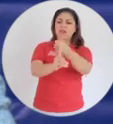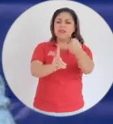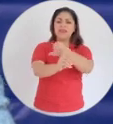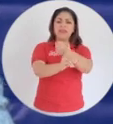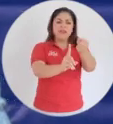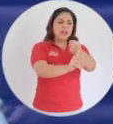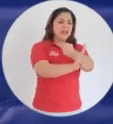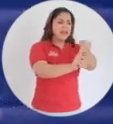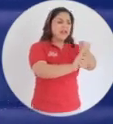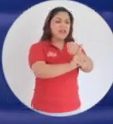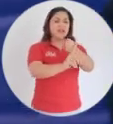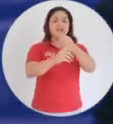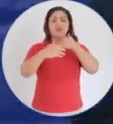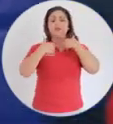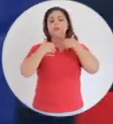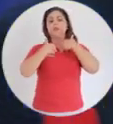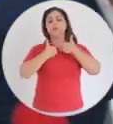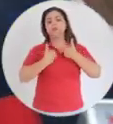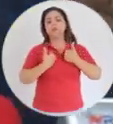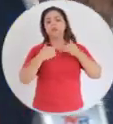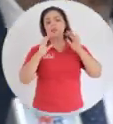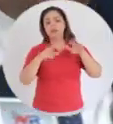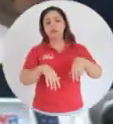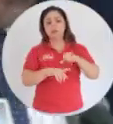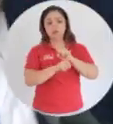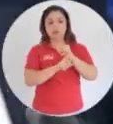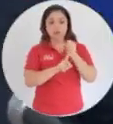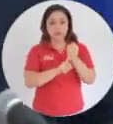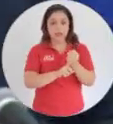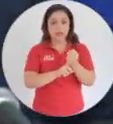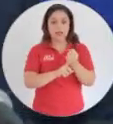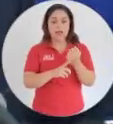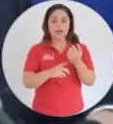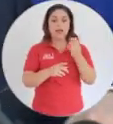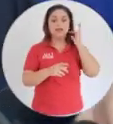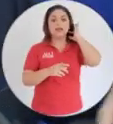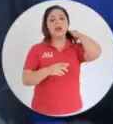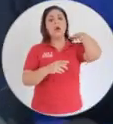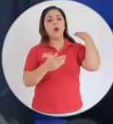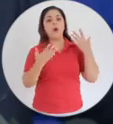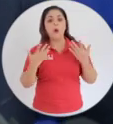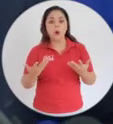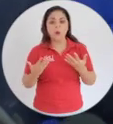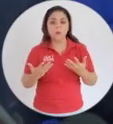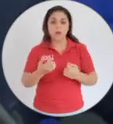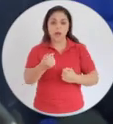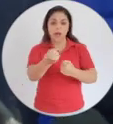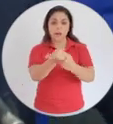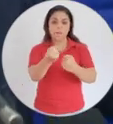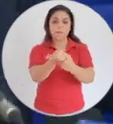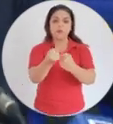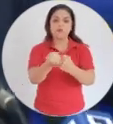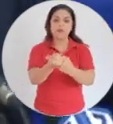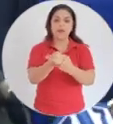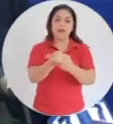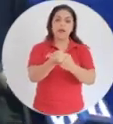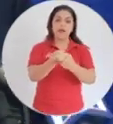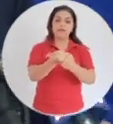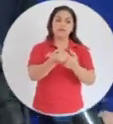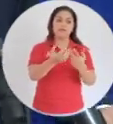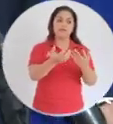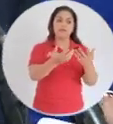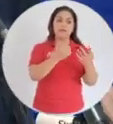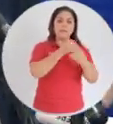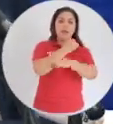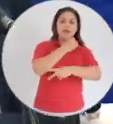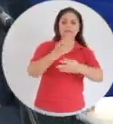cansancio social, ¿verdad? Uno dice, ¿cómo se apoya desde algunos países este tipo de personajes que ocupan